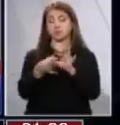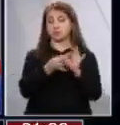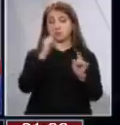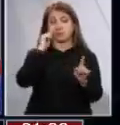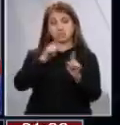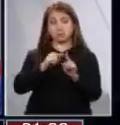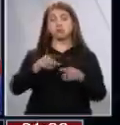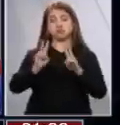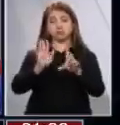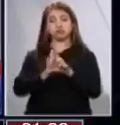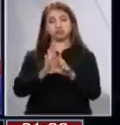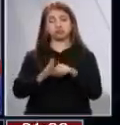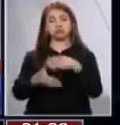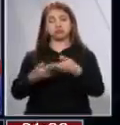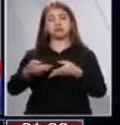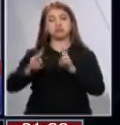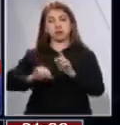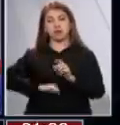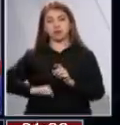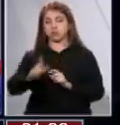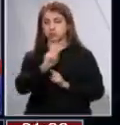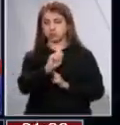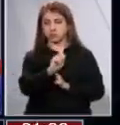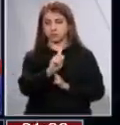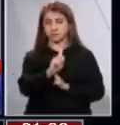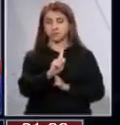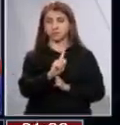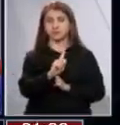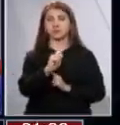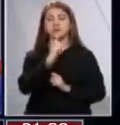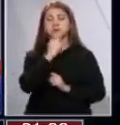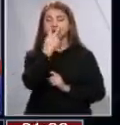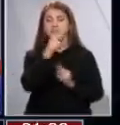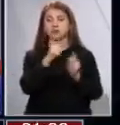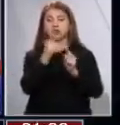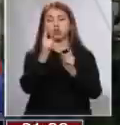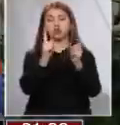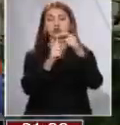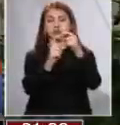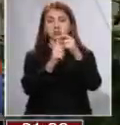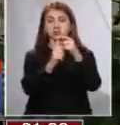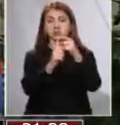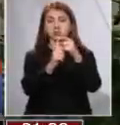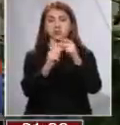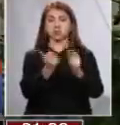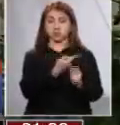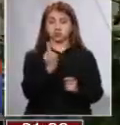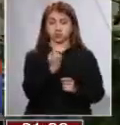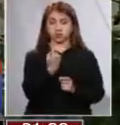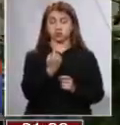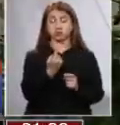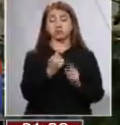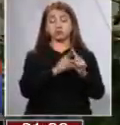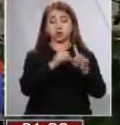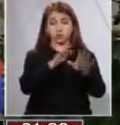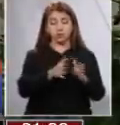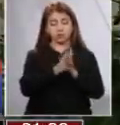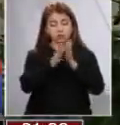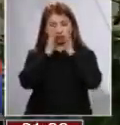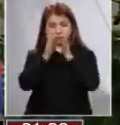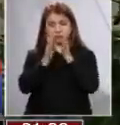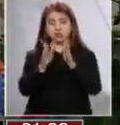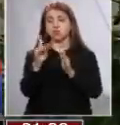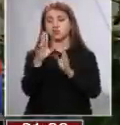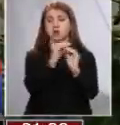específicos estamos legalizando el aborto? No, Mónica, tiene que ver con los conceptos. Nosotros en este caso, por eso hemos sido tan enfáticos